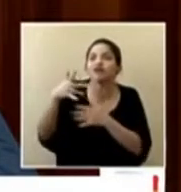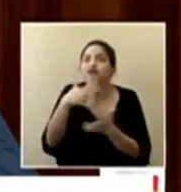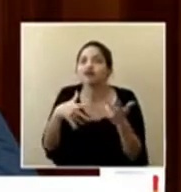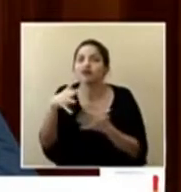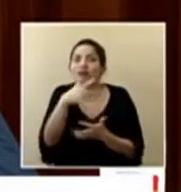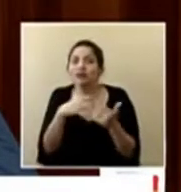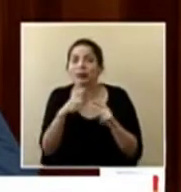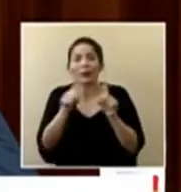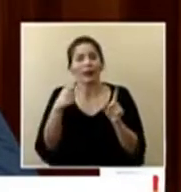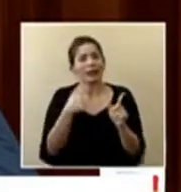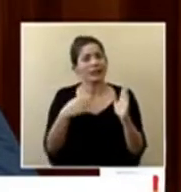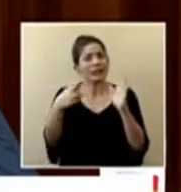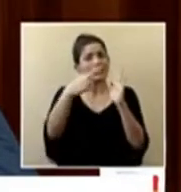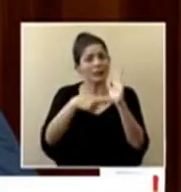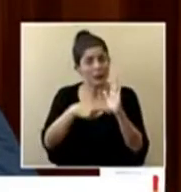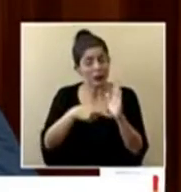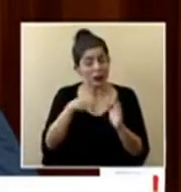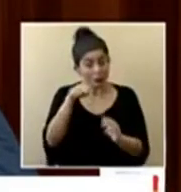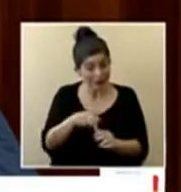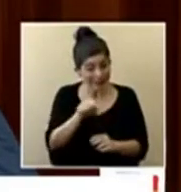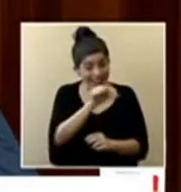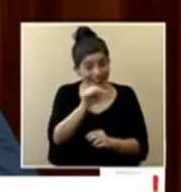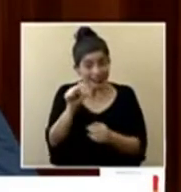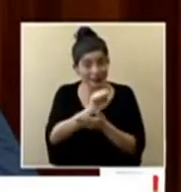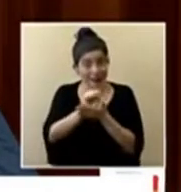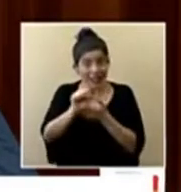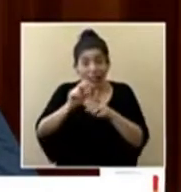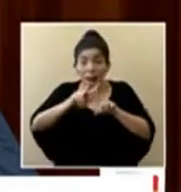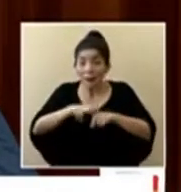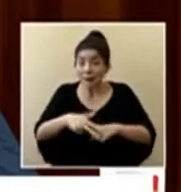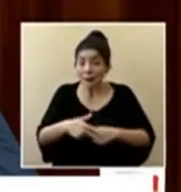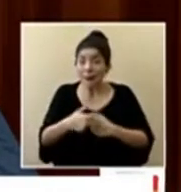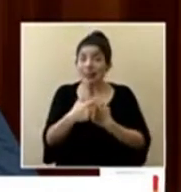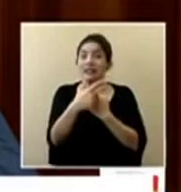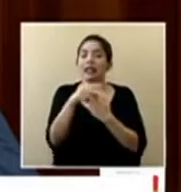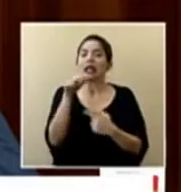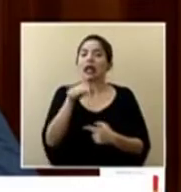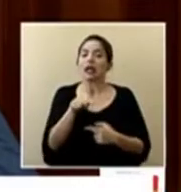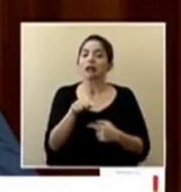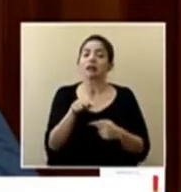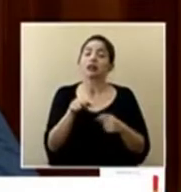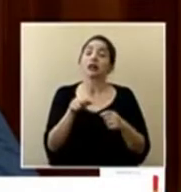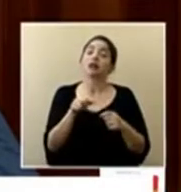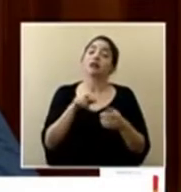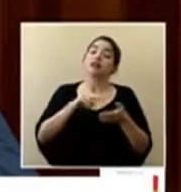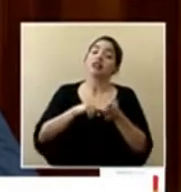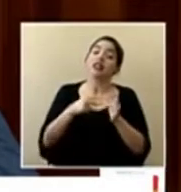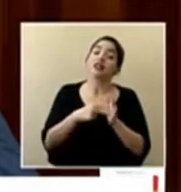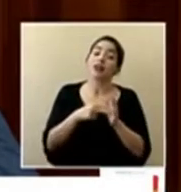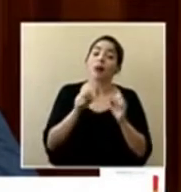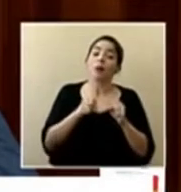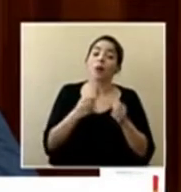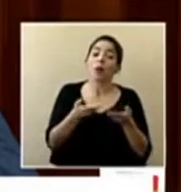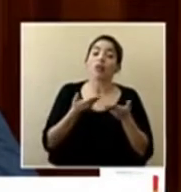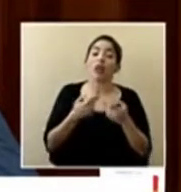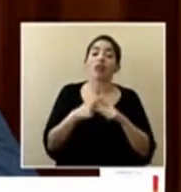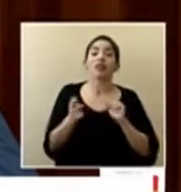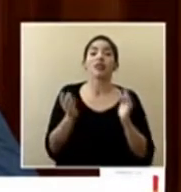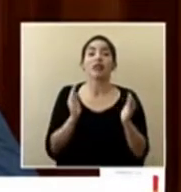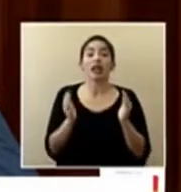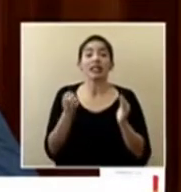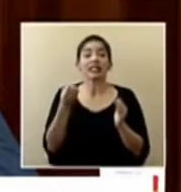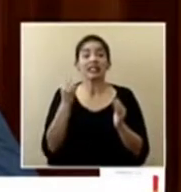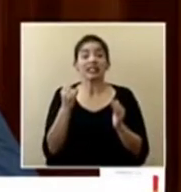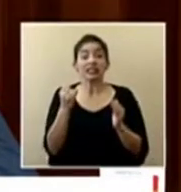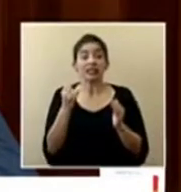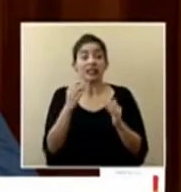Insisto, Semana Santa que está empezando puede significar la diferencia entre encontrarnos